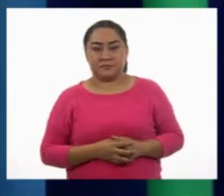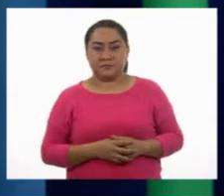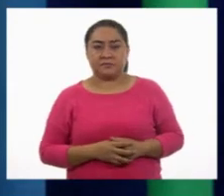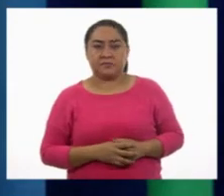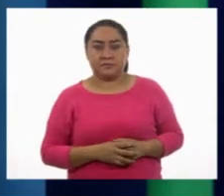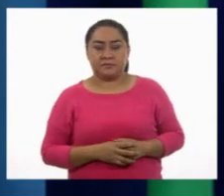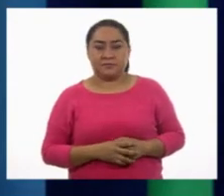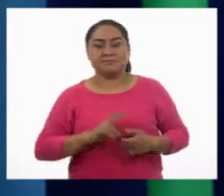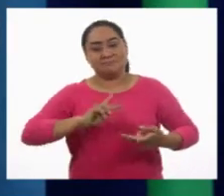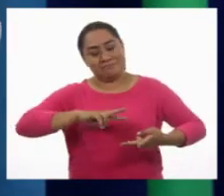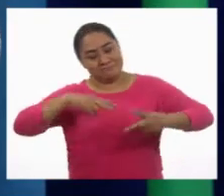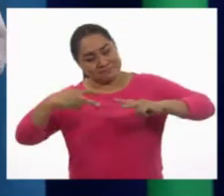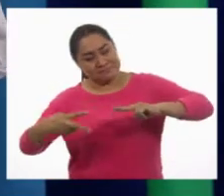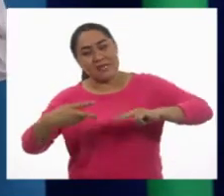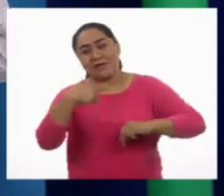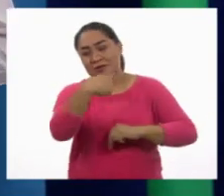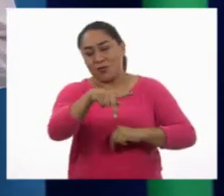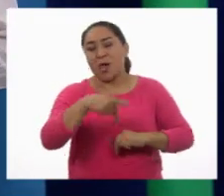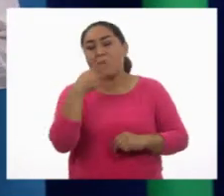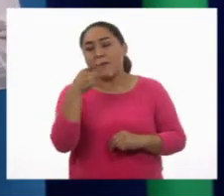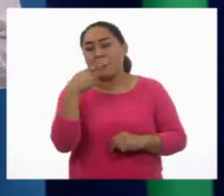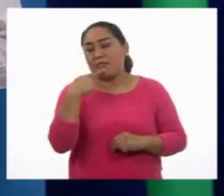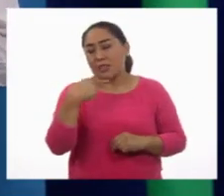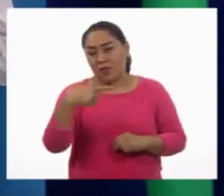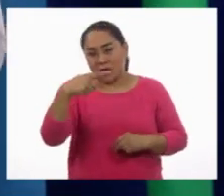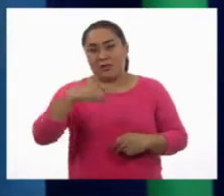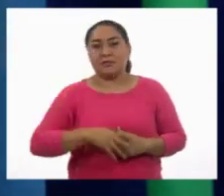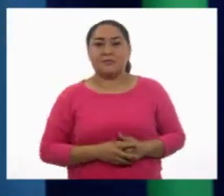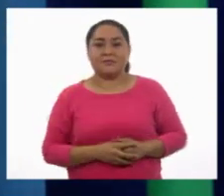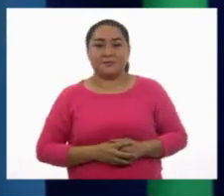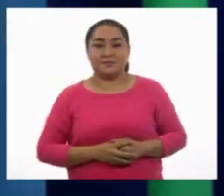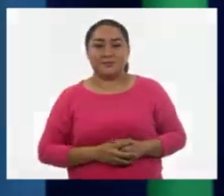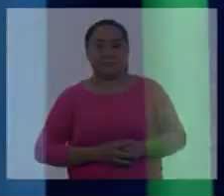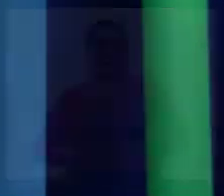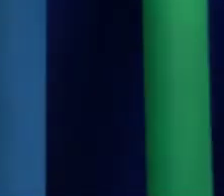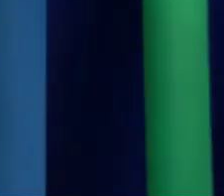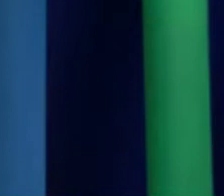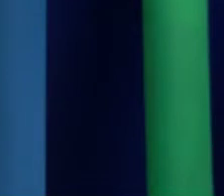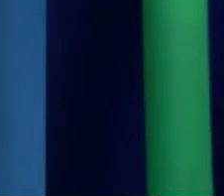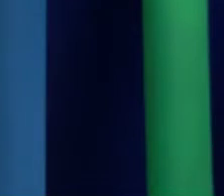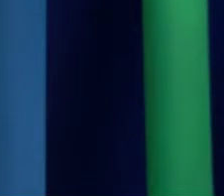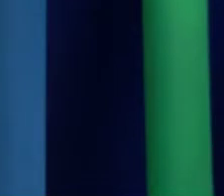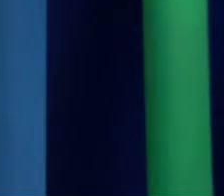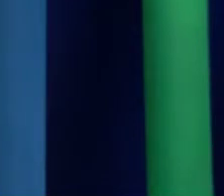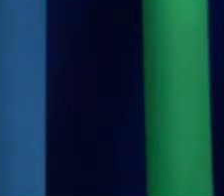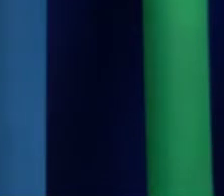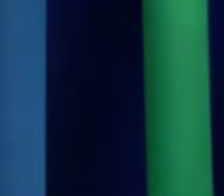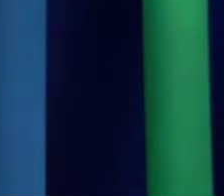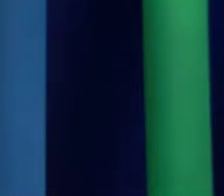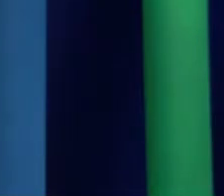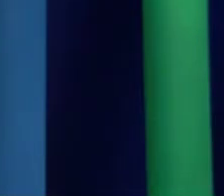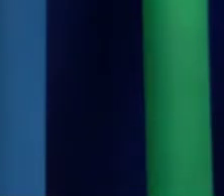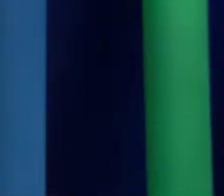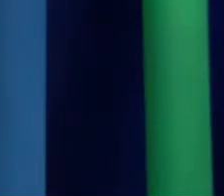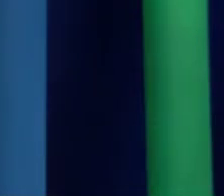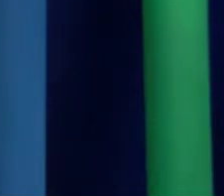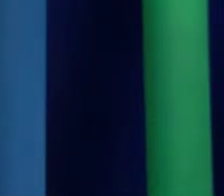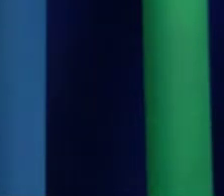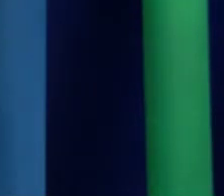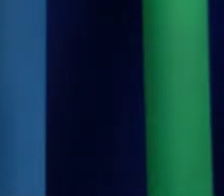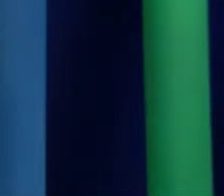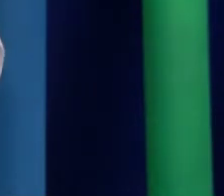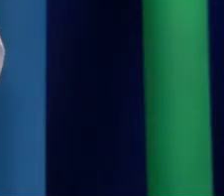En Guayulcayo no es que cuál patek chichihuase y latimulisli ka